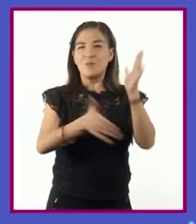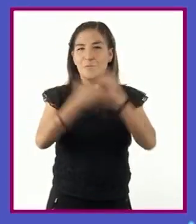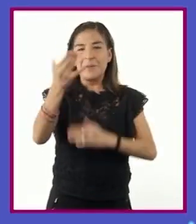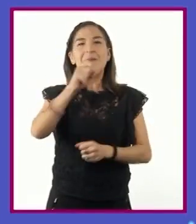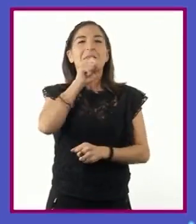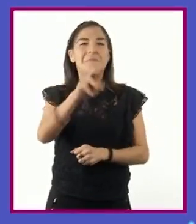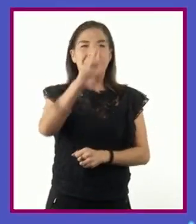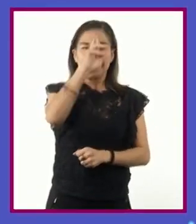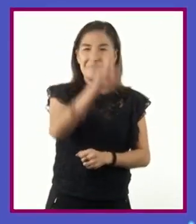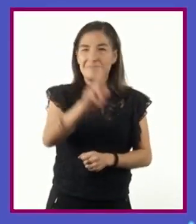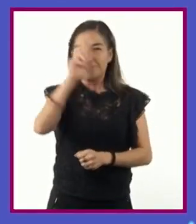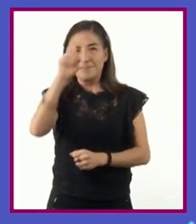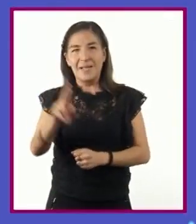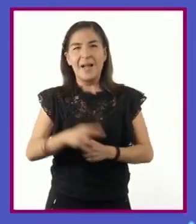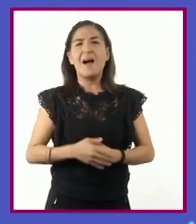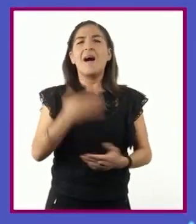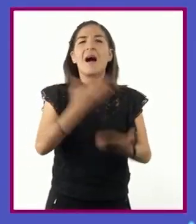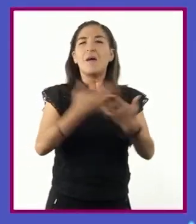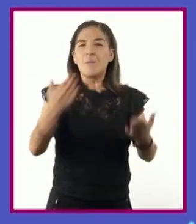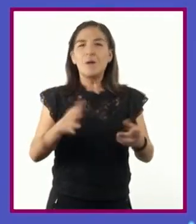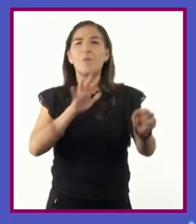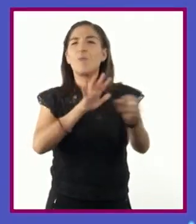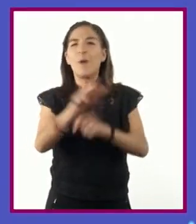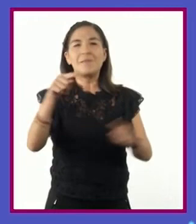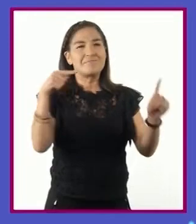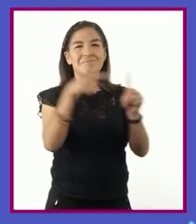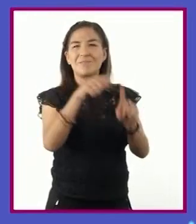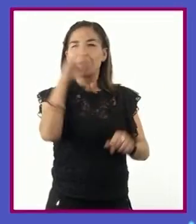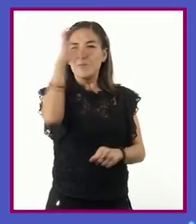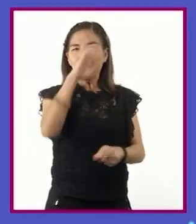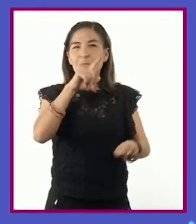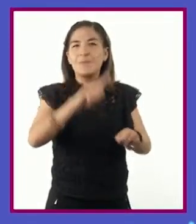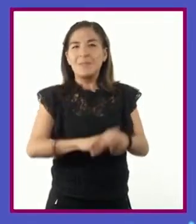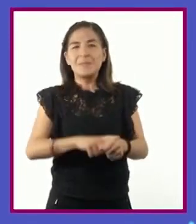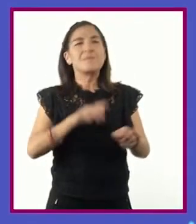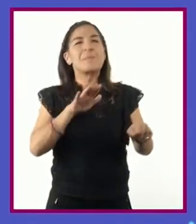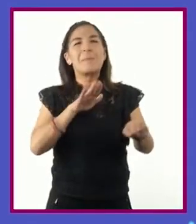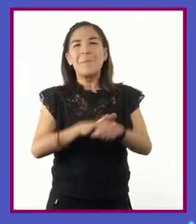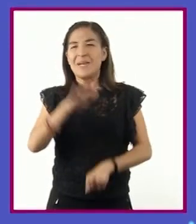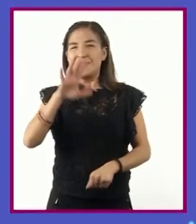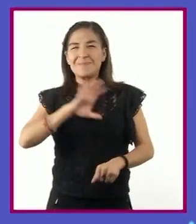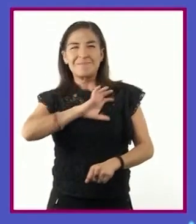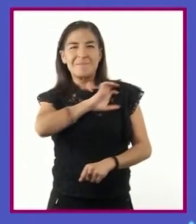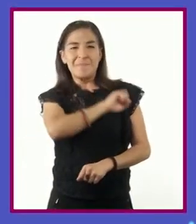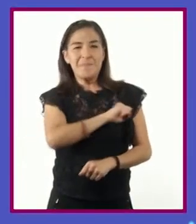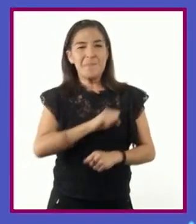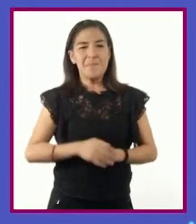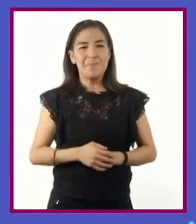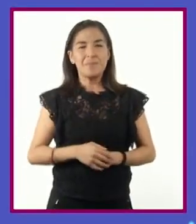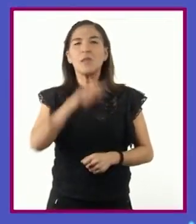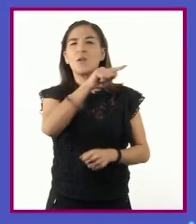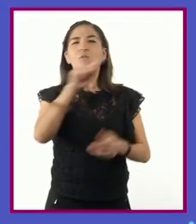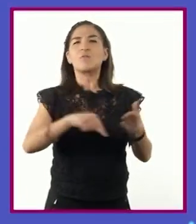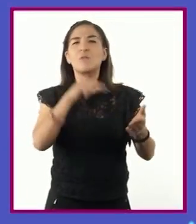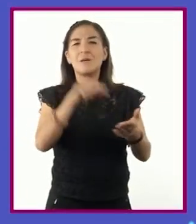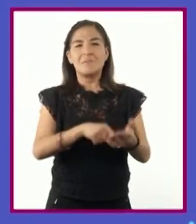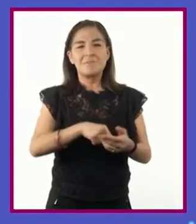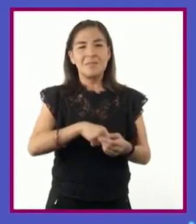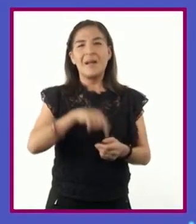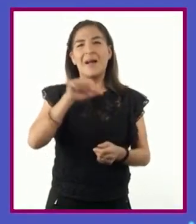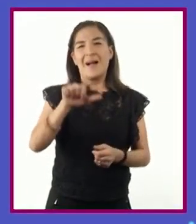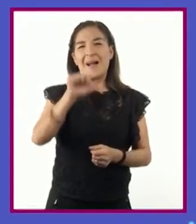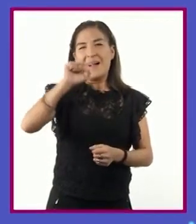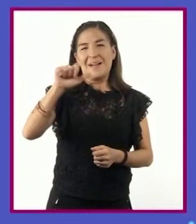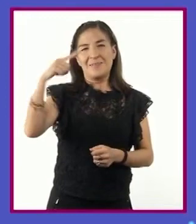respeto. Ahora dirijamos la mirada a una cultura enigmática, ubicada al sur de Asia,